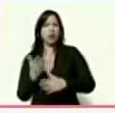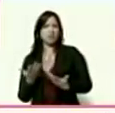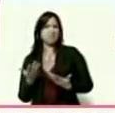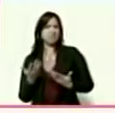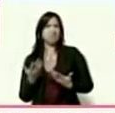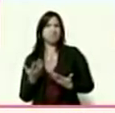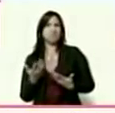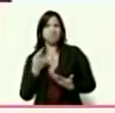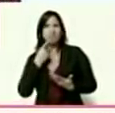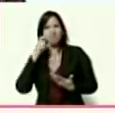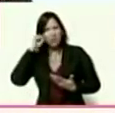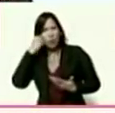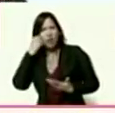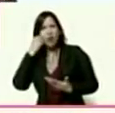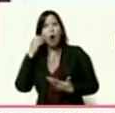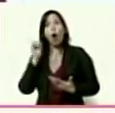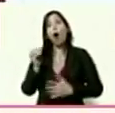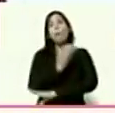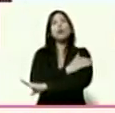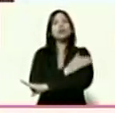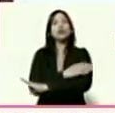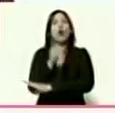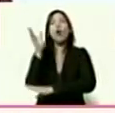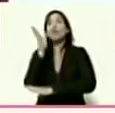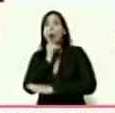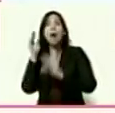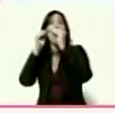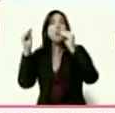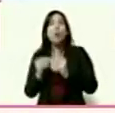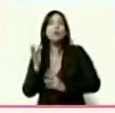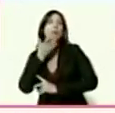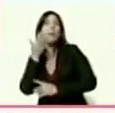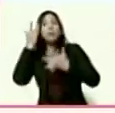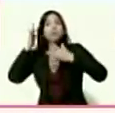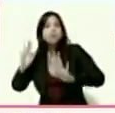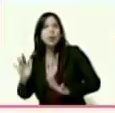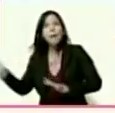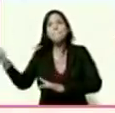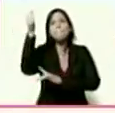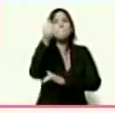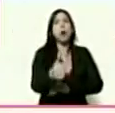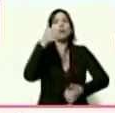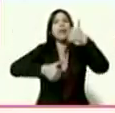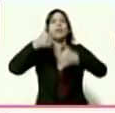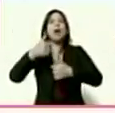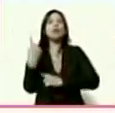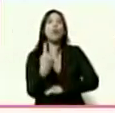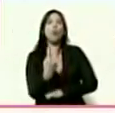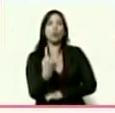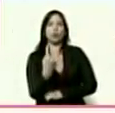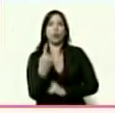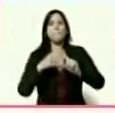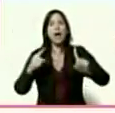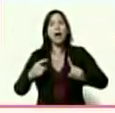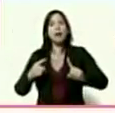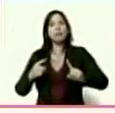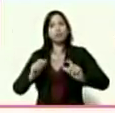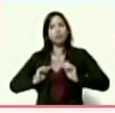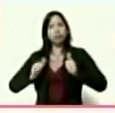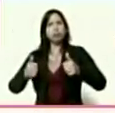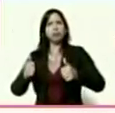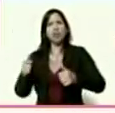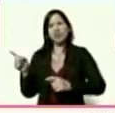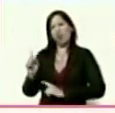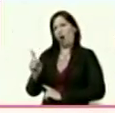parlamentarias. O cuando la derecha no se pone de acuerdo supuestamente para poner un candidato único para lanzarlo, y dicen, no